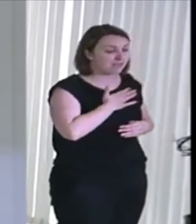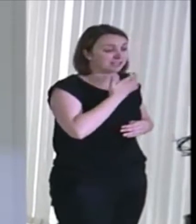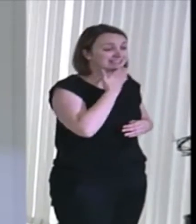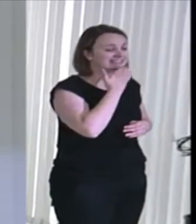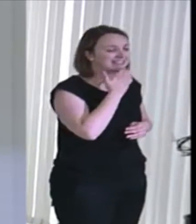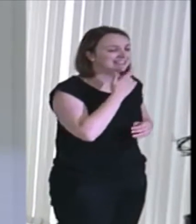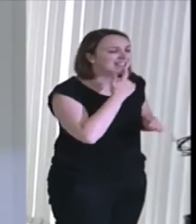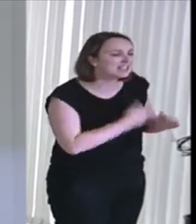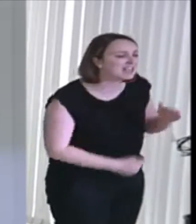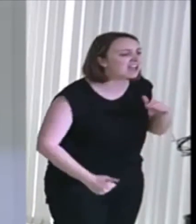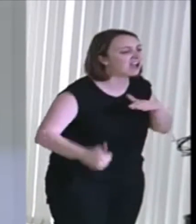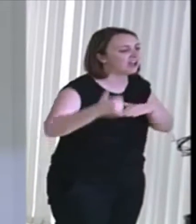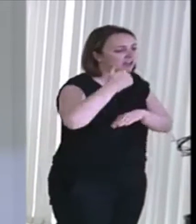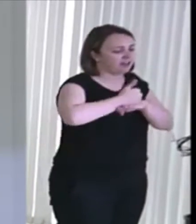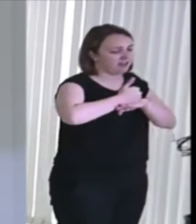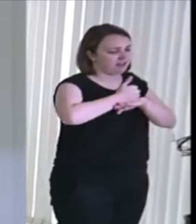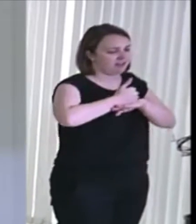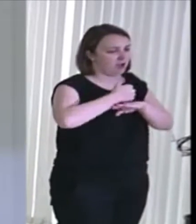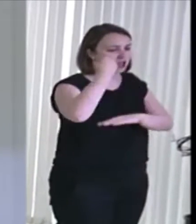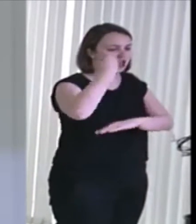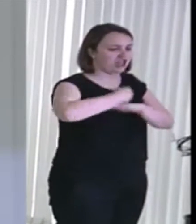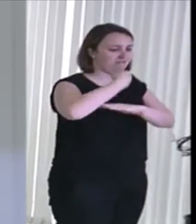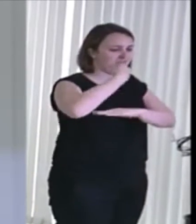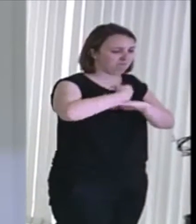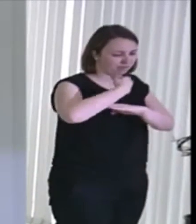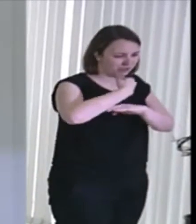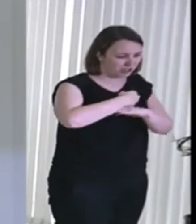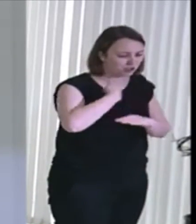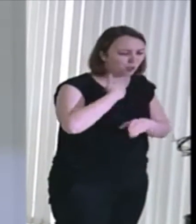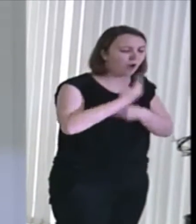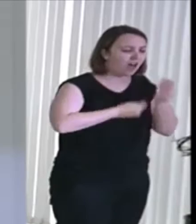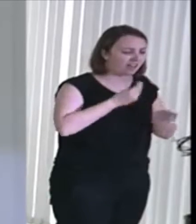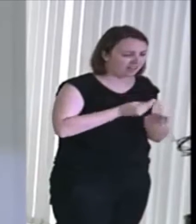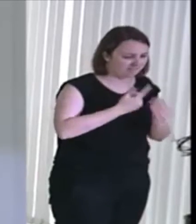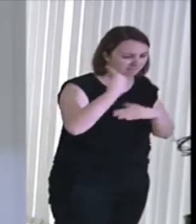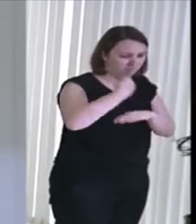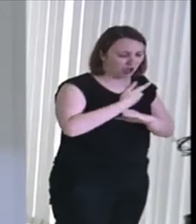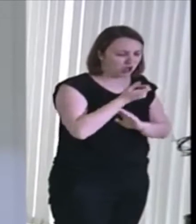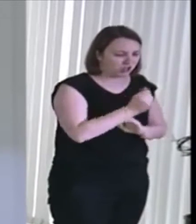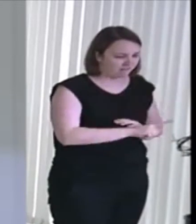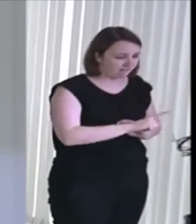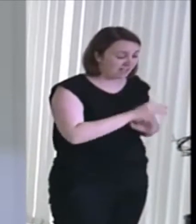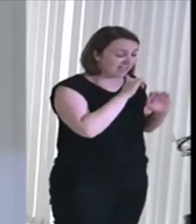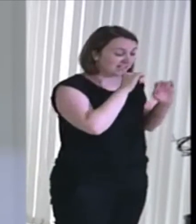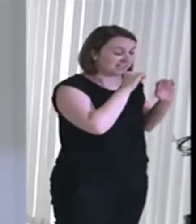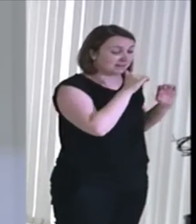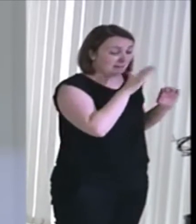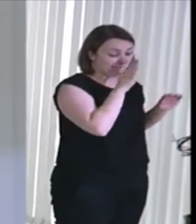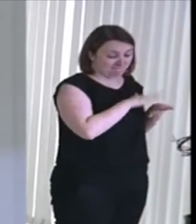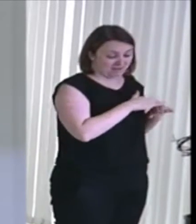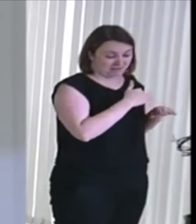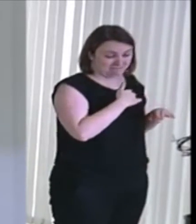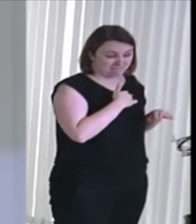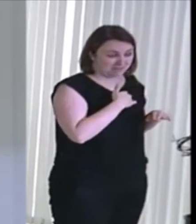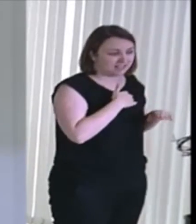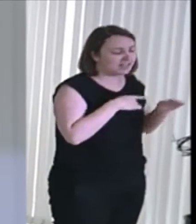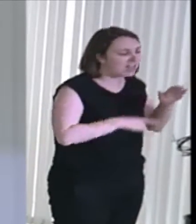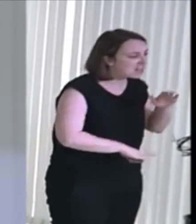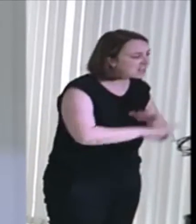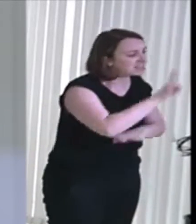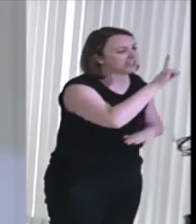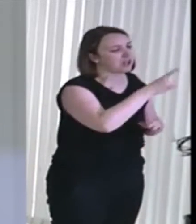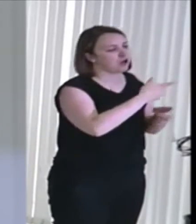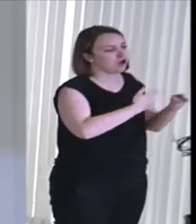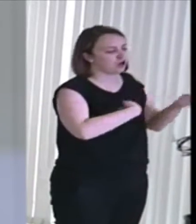alguien por encima ordenándome cada día lo que tenía que hacer. Para mí ha sido, aparte del desarrollo de